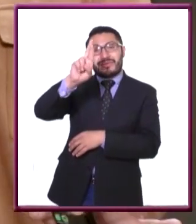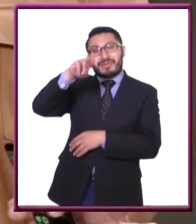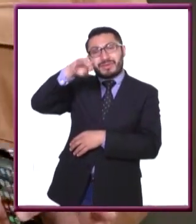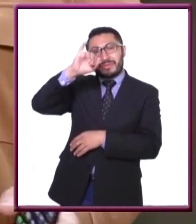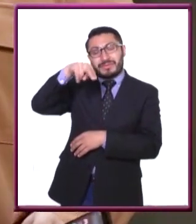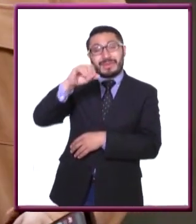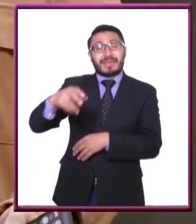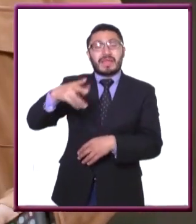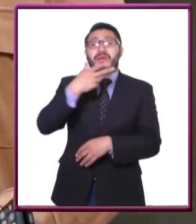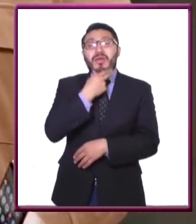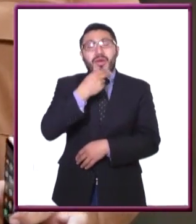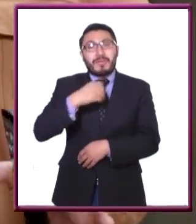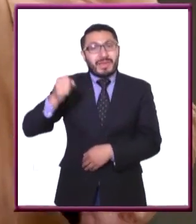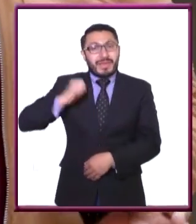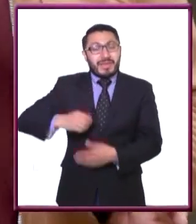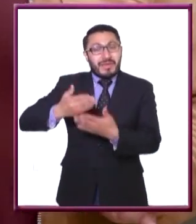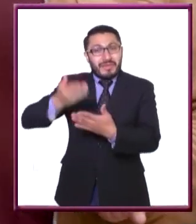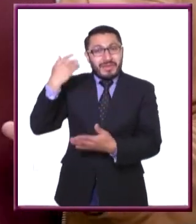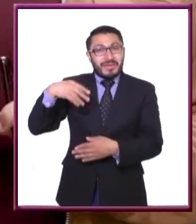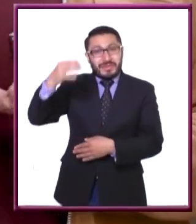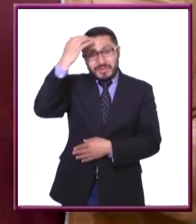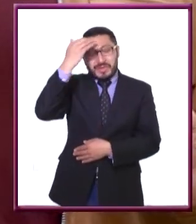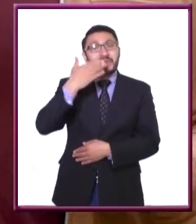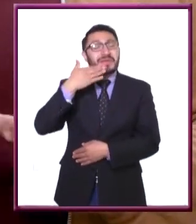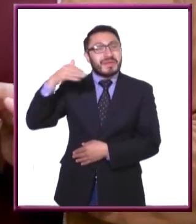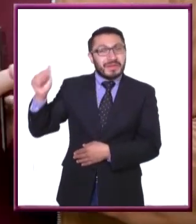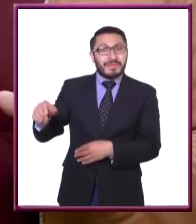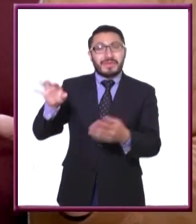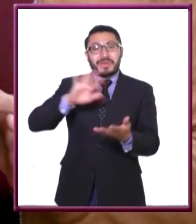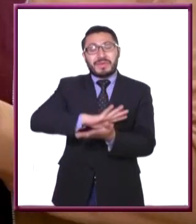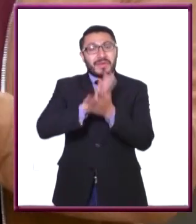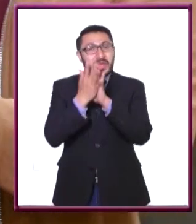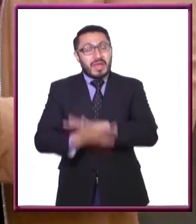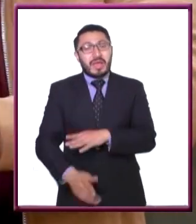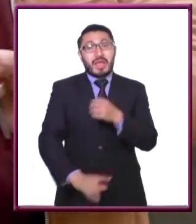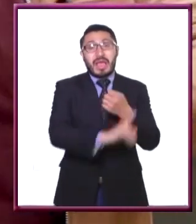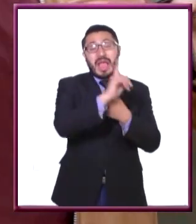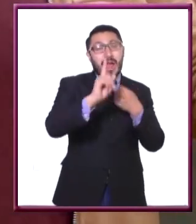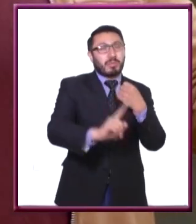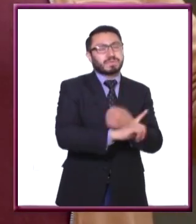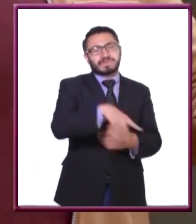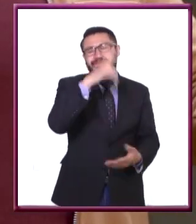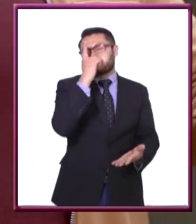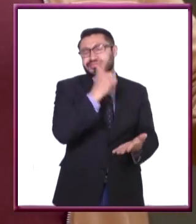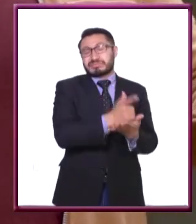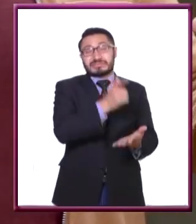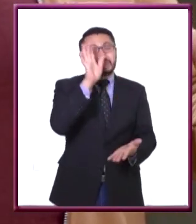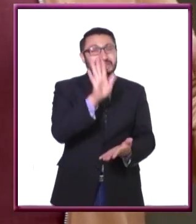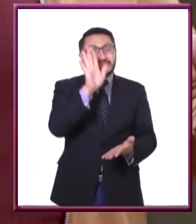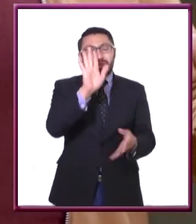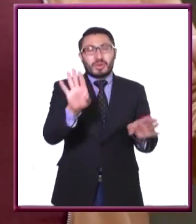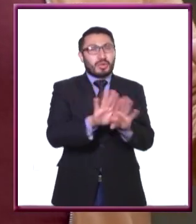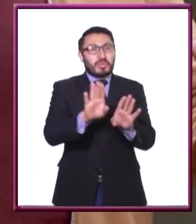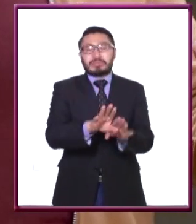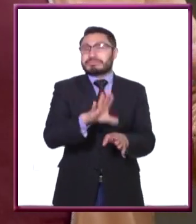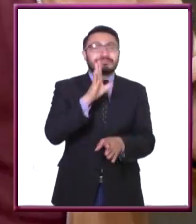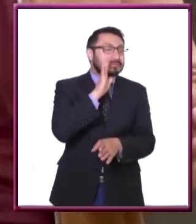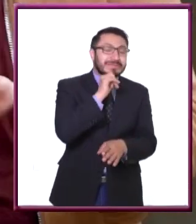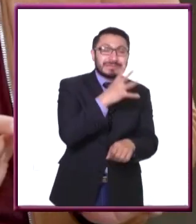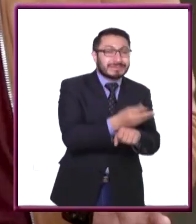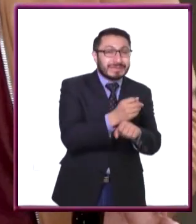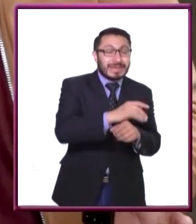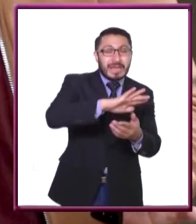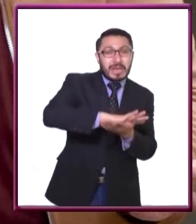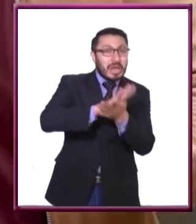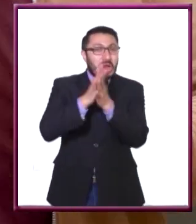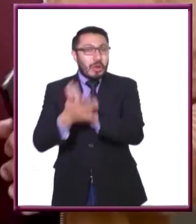fue un físico del siglo pasado. Era conocido por su habilidad para transformar un problema enorme y aparentemente imposible de resolver en